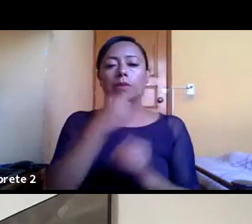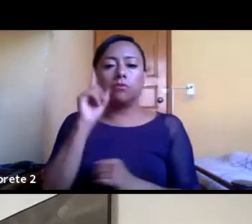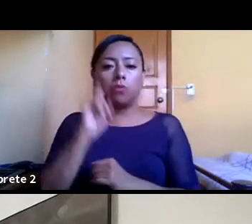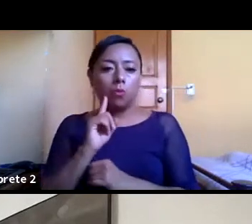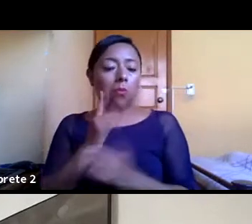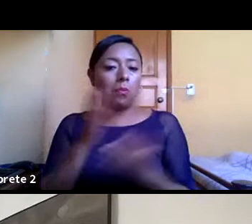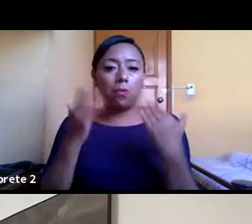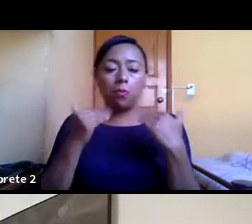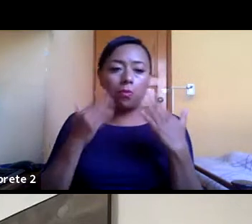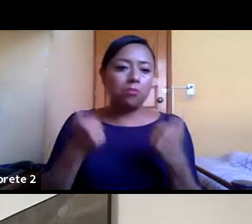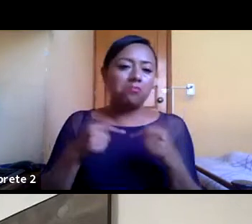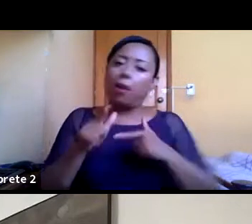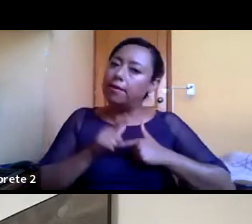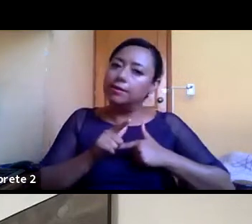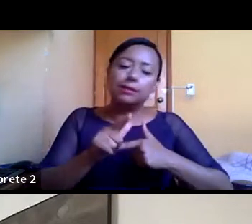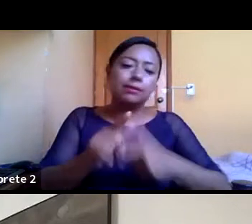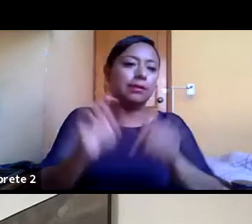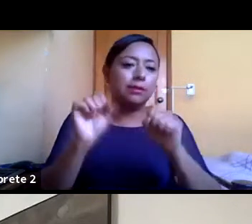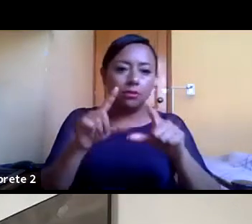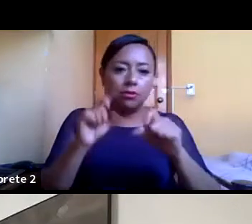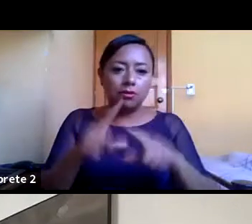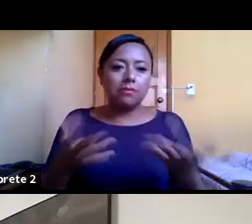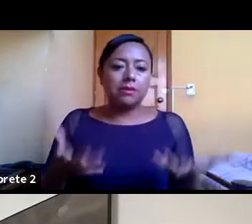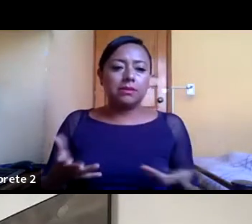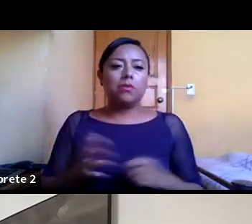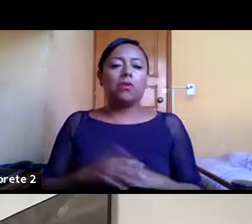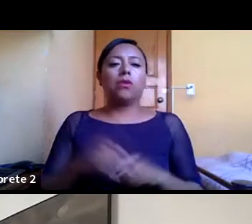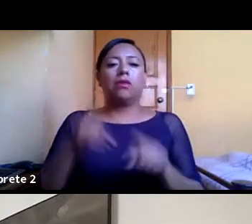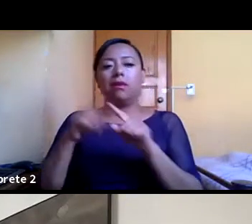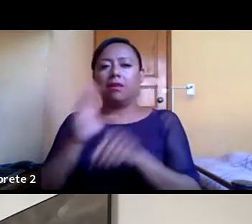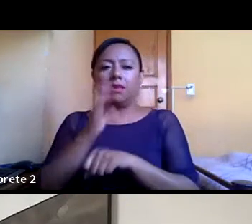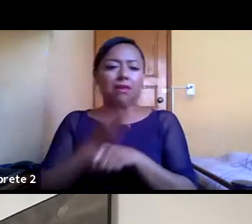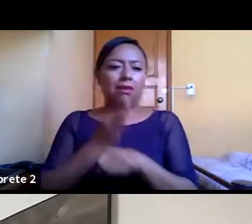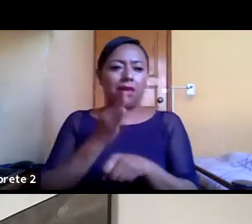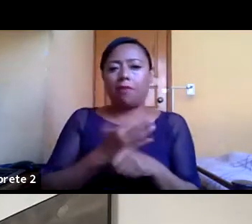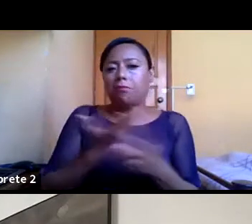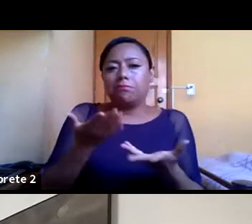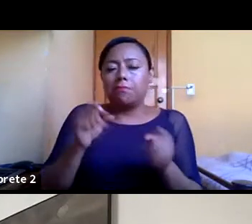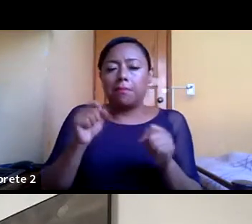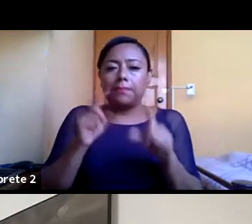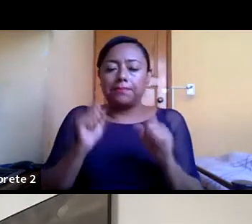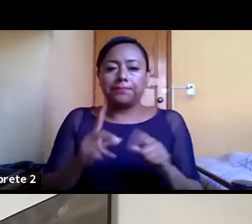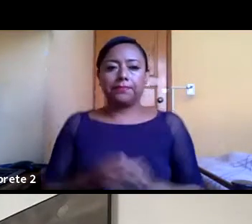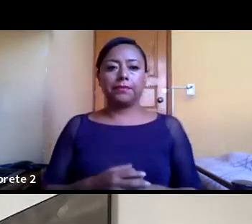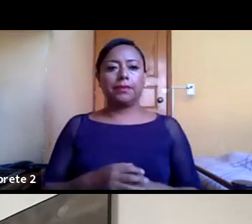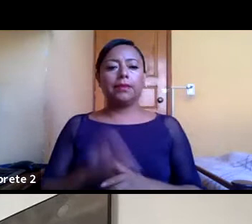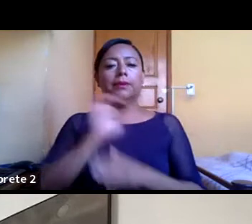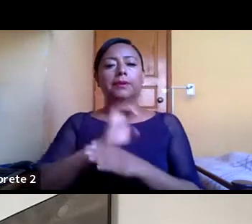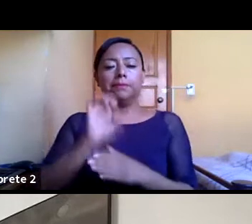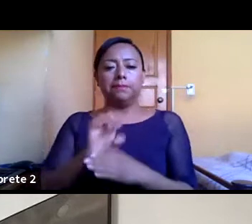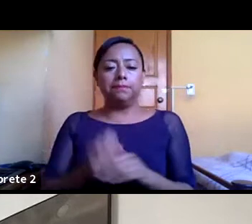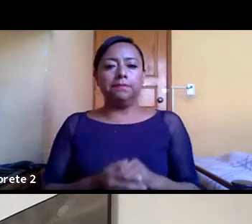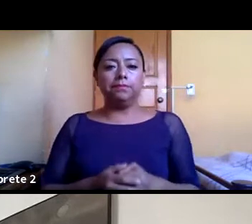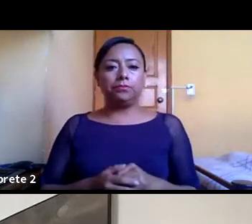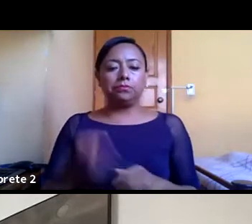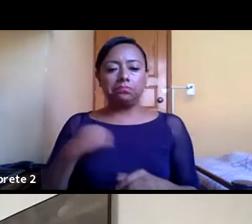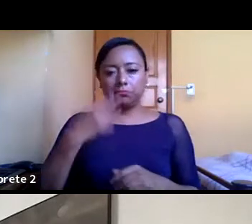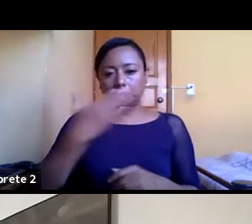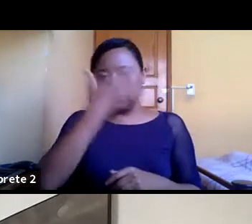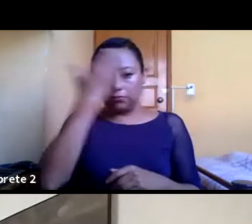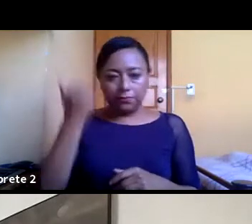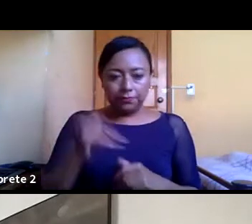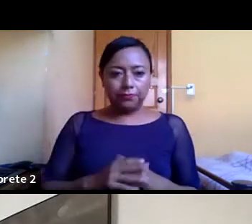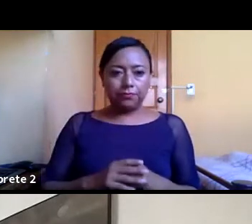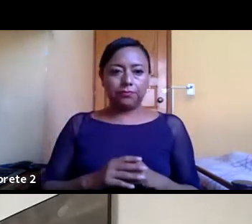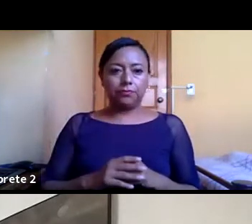y conceptualización integral del espacio público que tenemos hasta el día de hoy. Entonces, no sé,